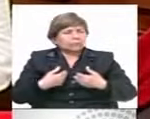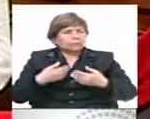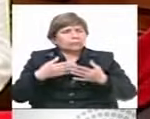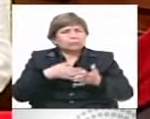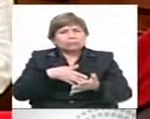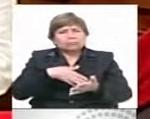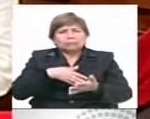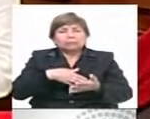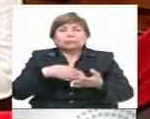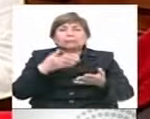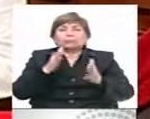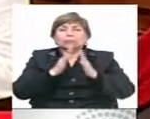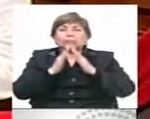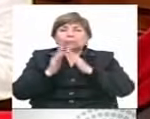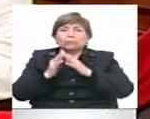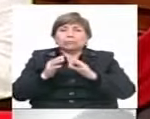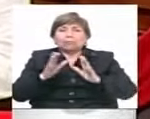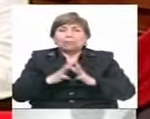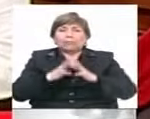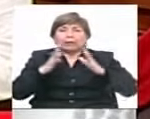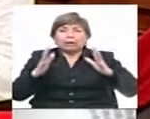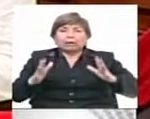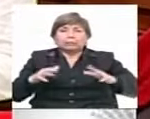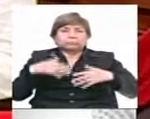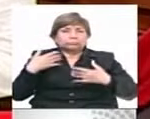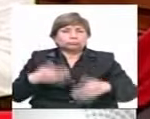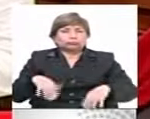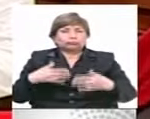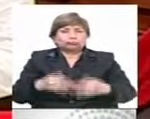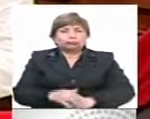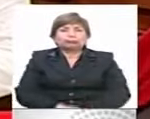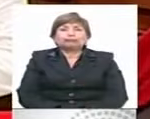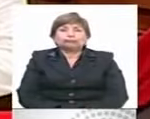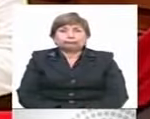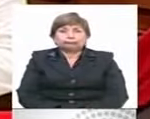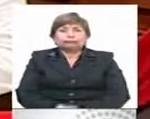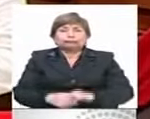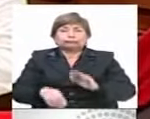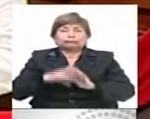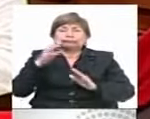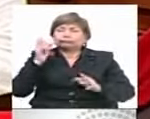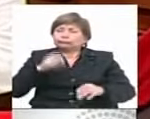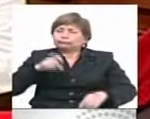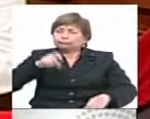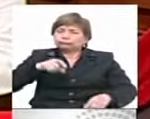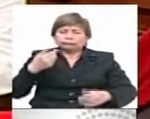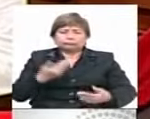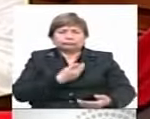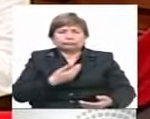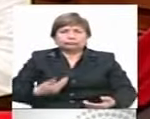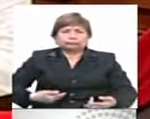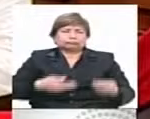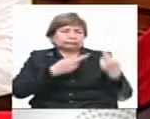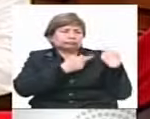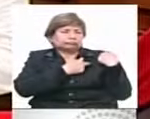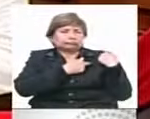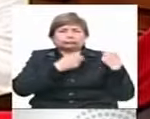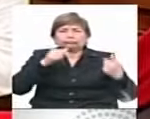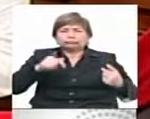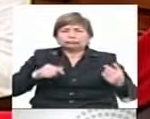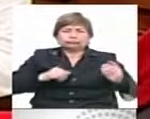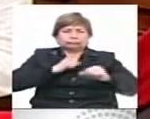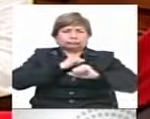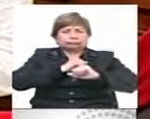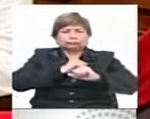déficits habitacionales más altos en nuestra región. Finalmente, es un deber de este gobierno garantizar una lucha